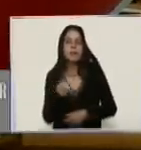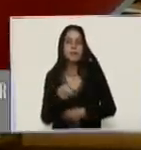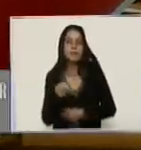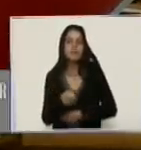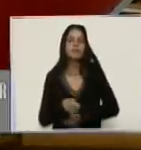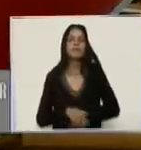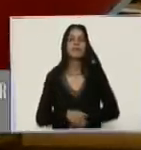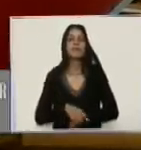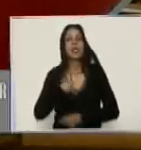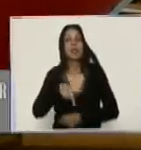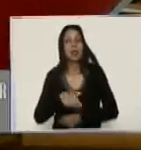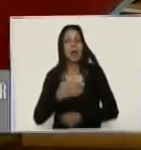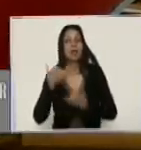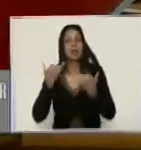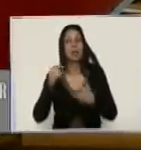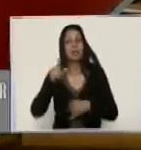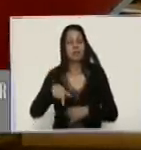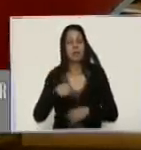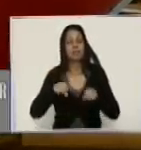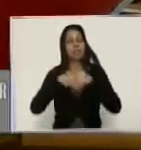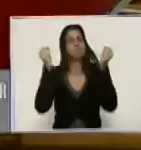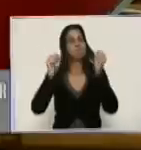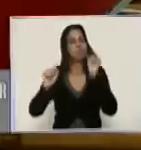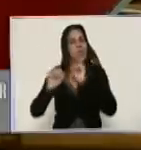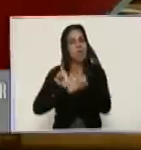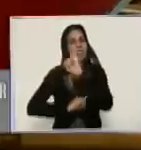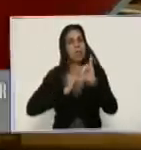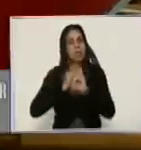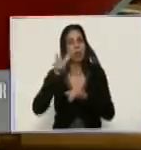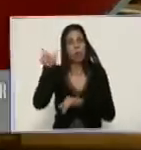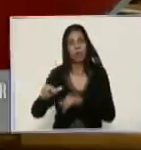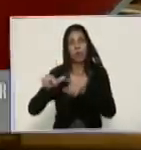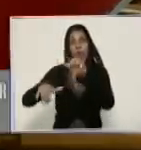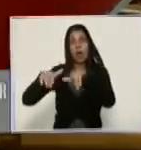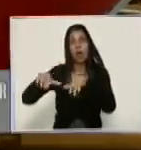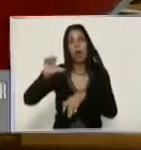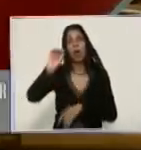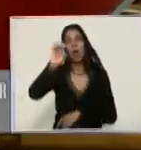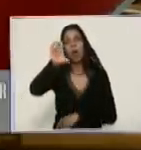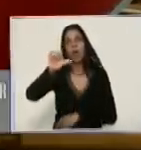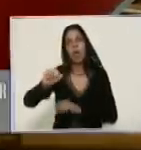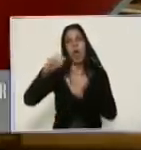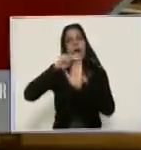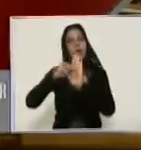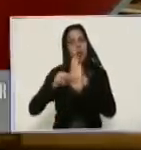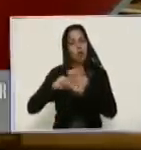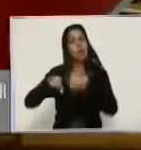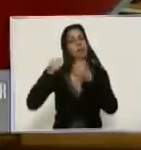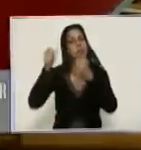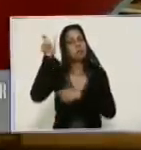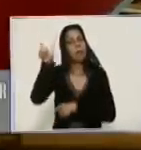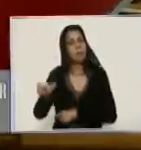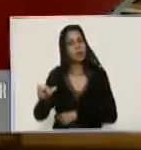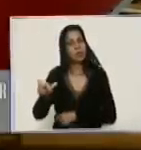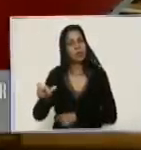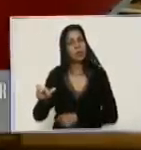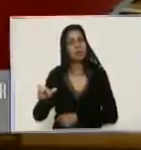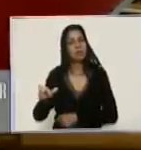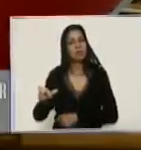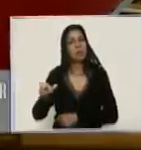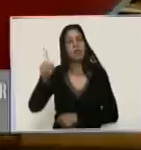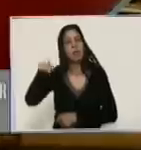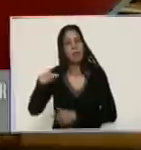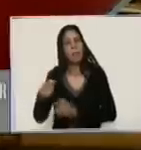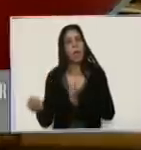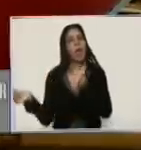Venezuela, lo cual además de ser violatorio de su condición de secretario general de una instancia internacional, suma una